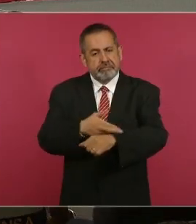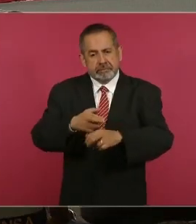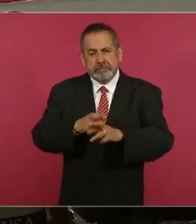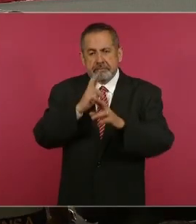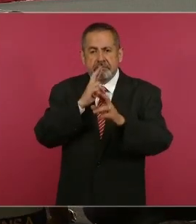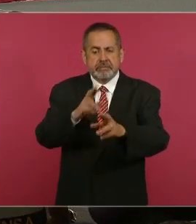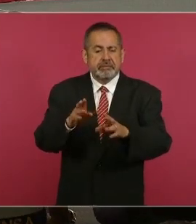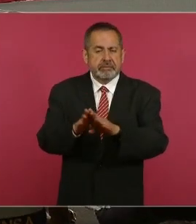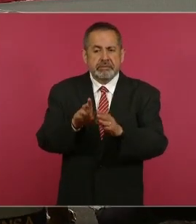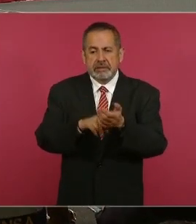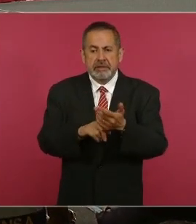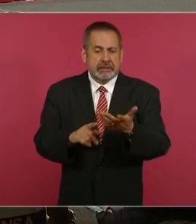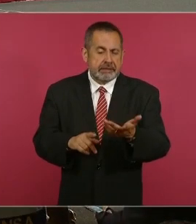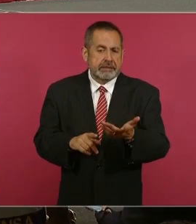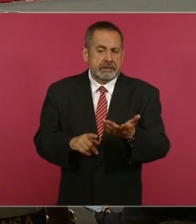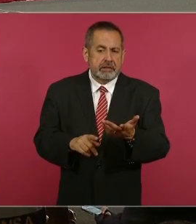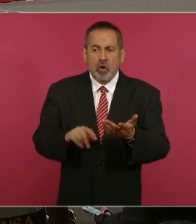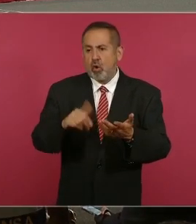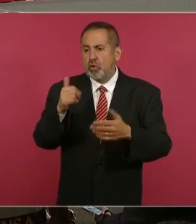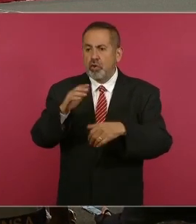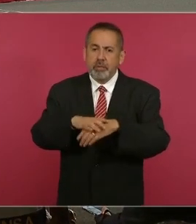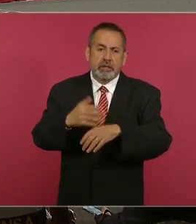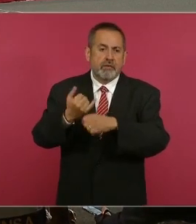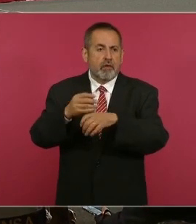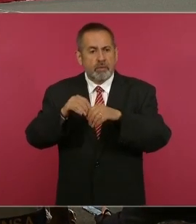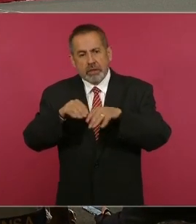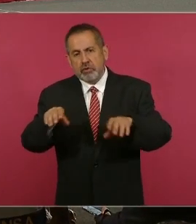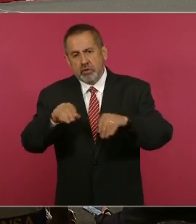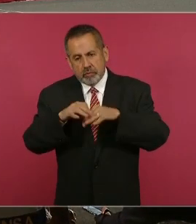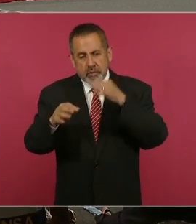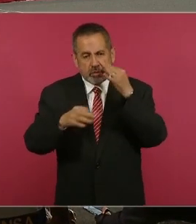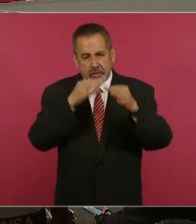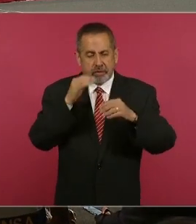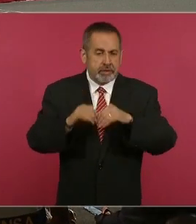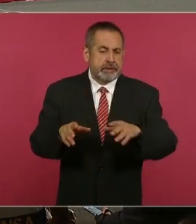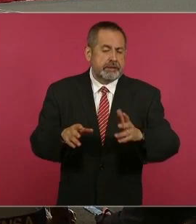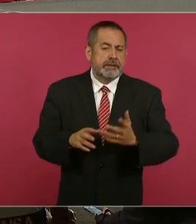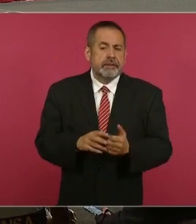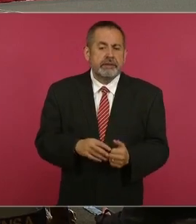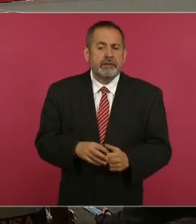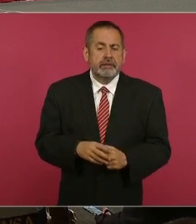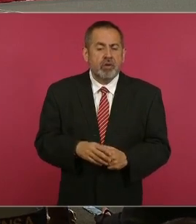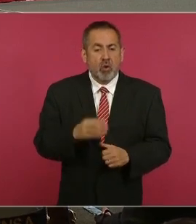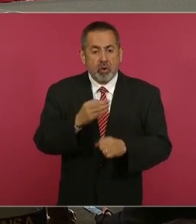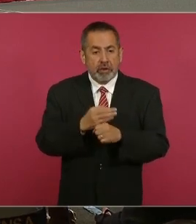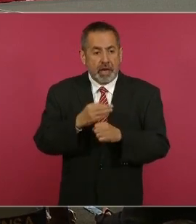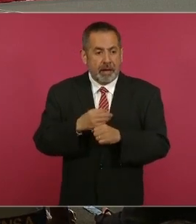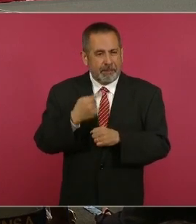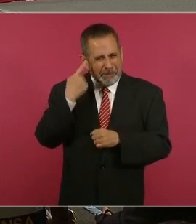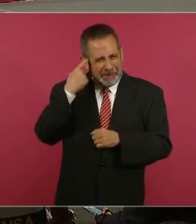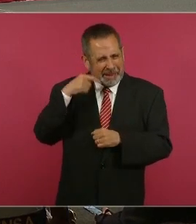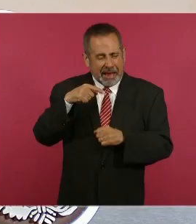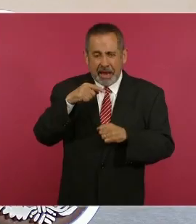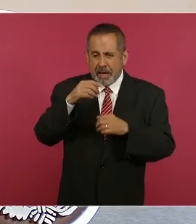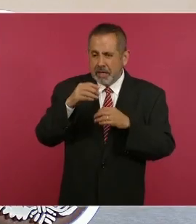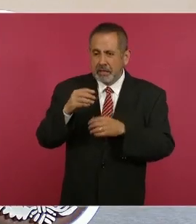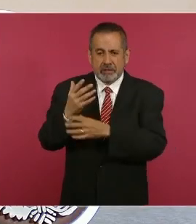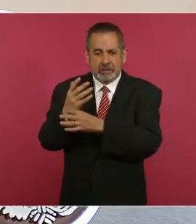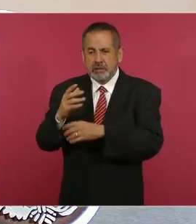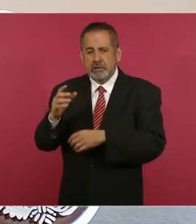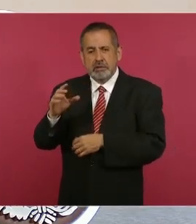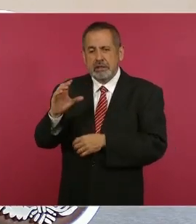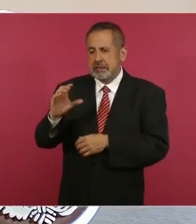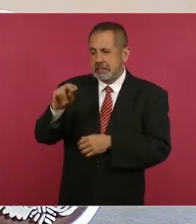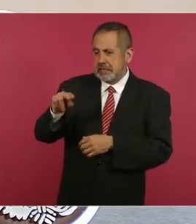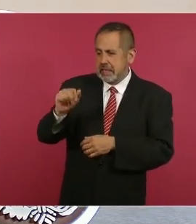reportando, así como otras informaciones que vamos a estar con los boletines de la Coordinación Nacional